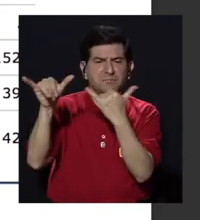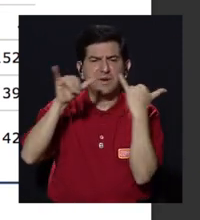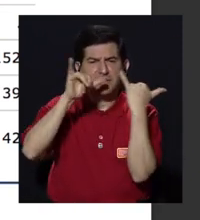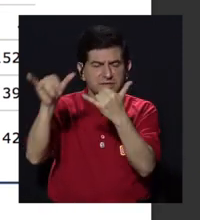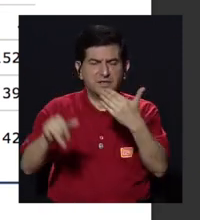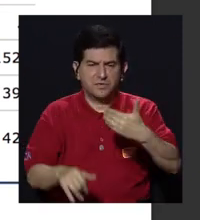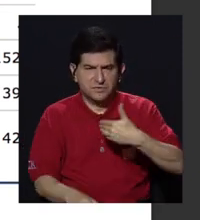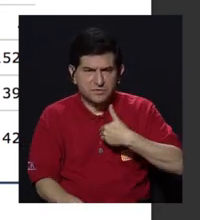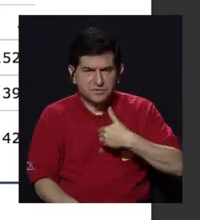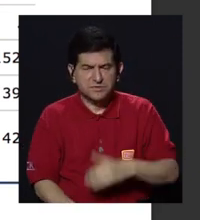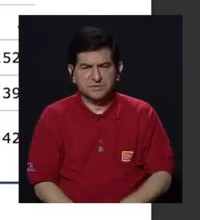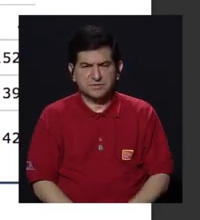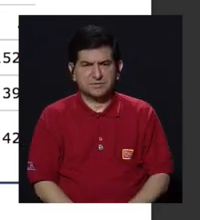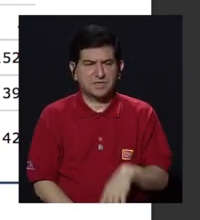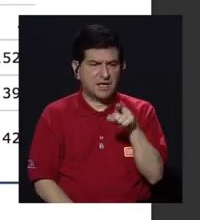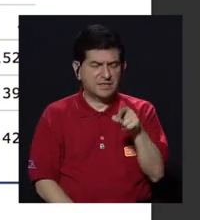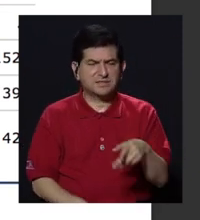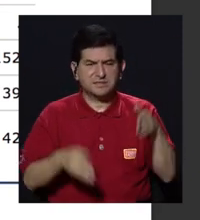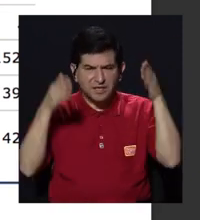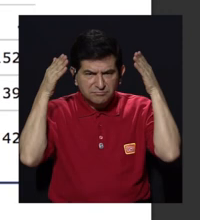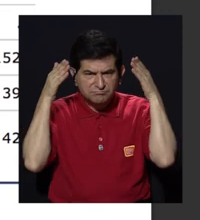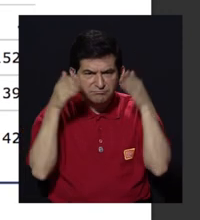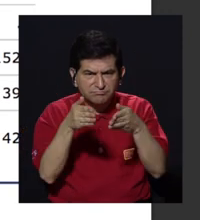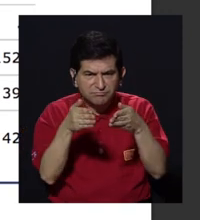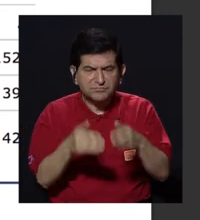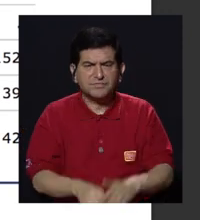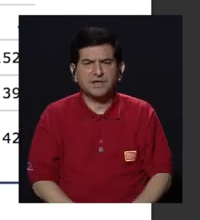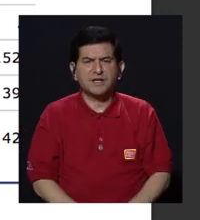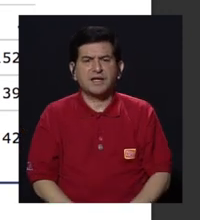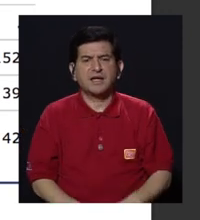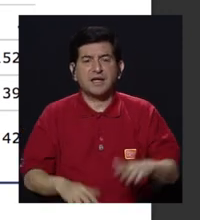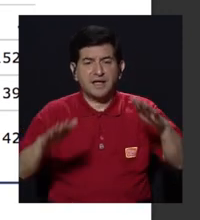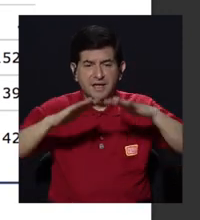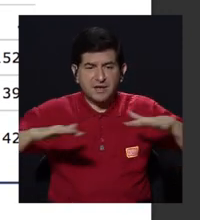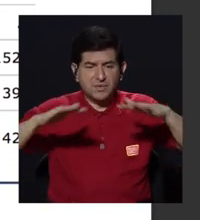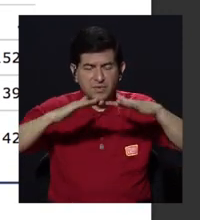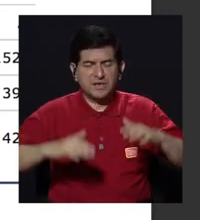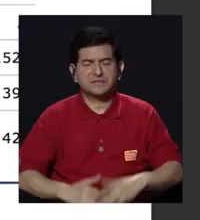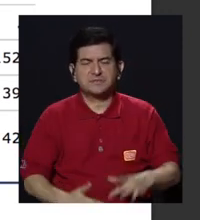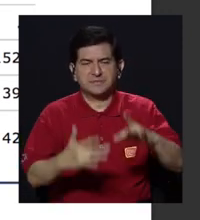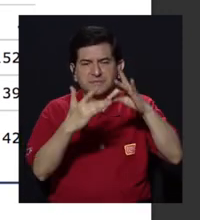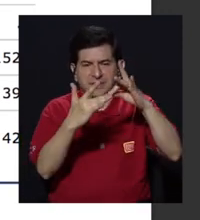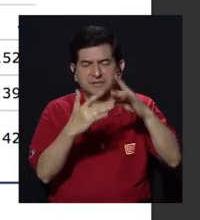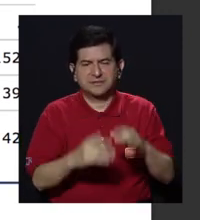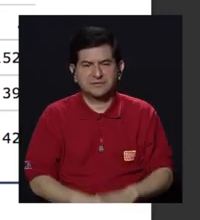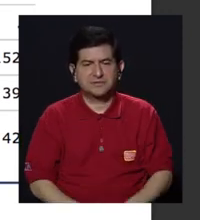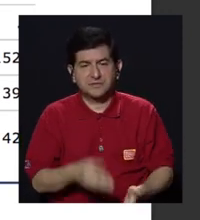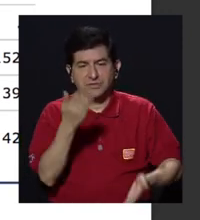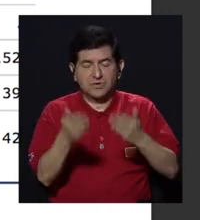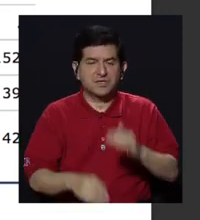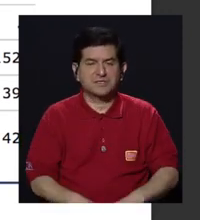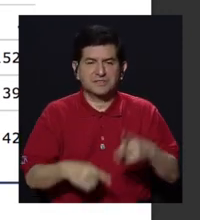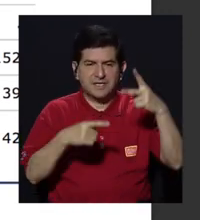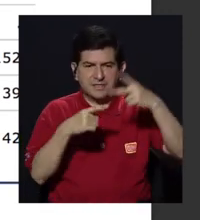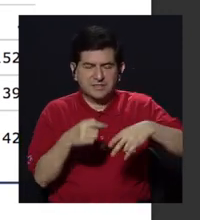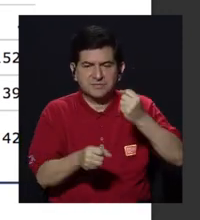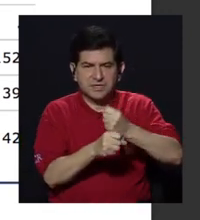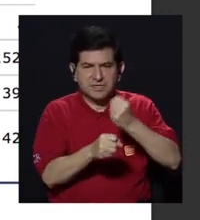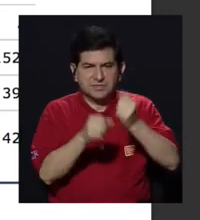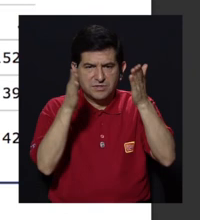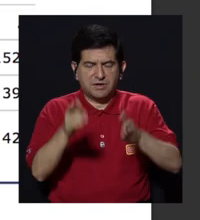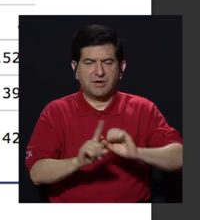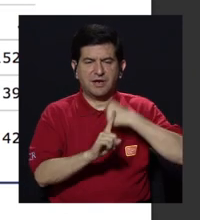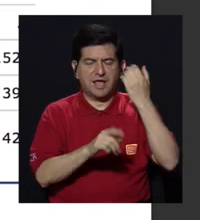están concentradas en lo que son fueros especiales, como es el despido de trabajadora en estado de embarazo,